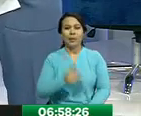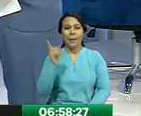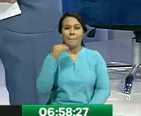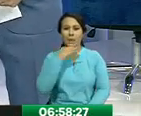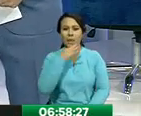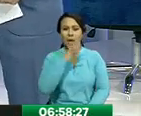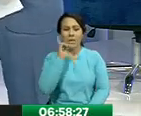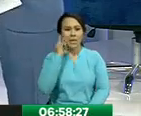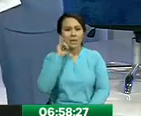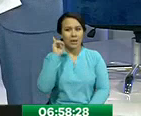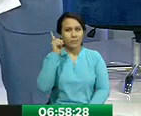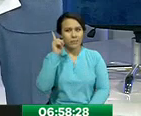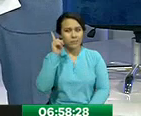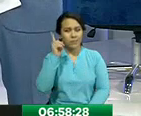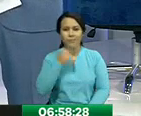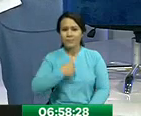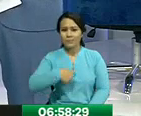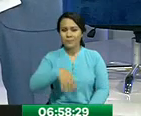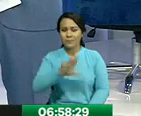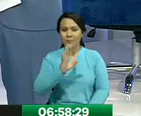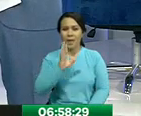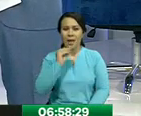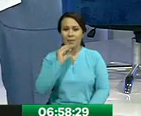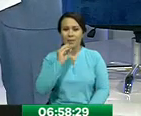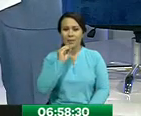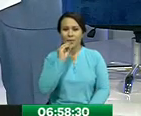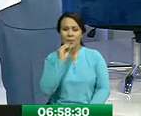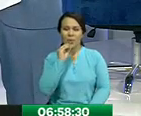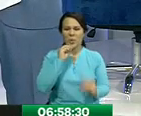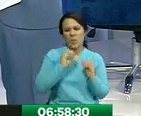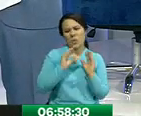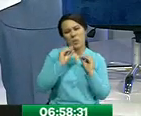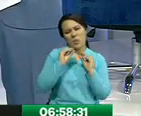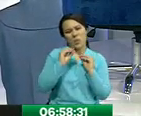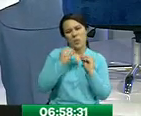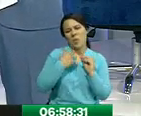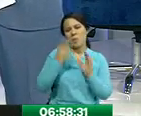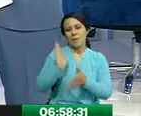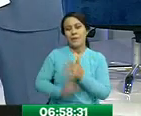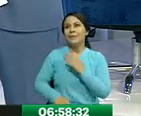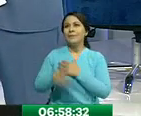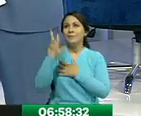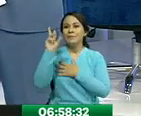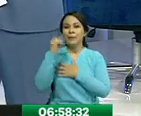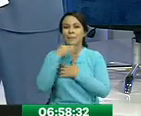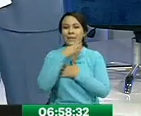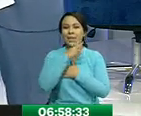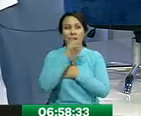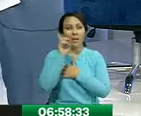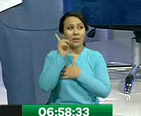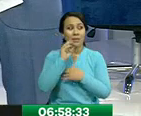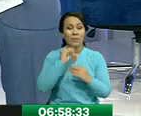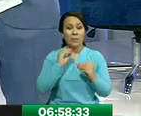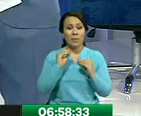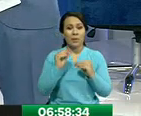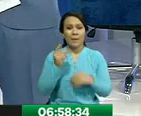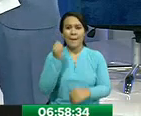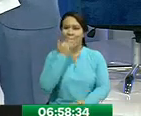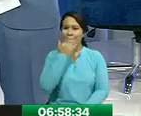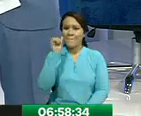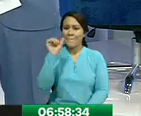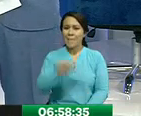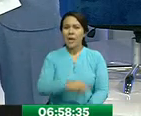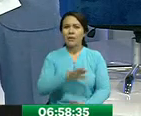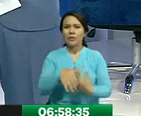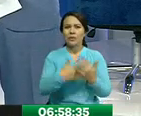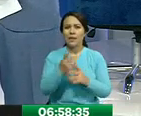atrevida? Vas a ver tú. Vaya rápidamente a regar. No me arremedes, te he dicho, bandida. Me está haciendo quedar mal. Qué